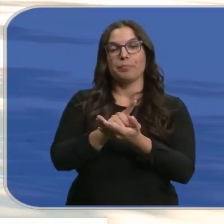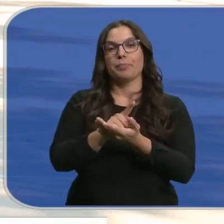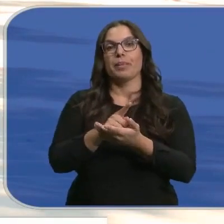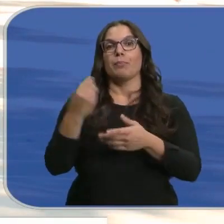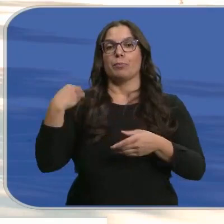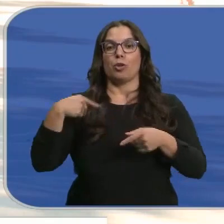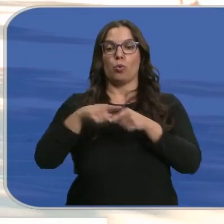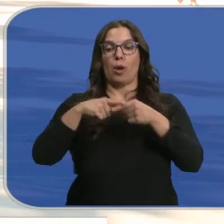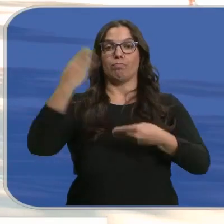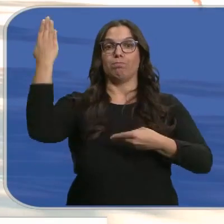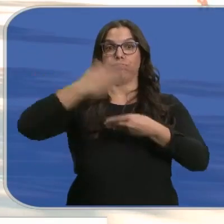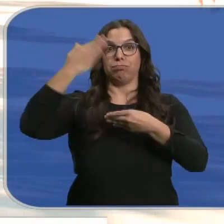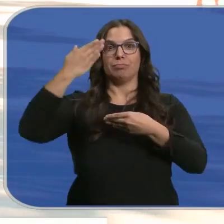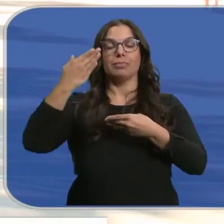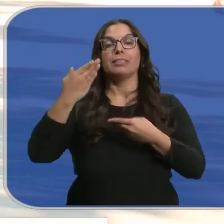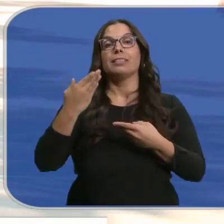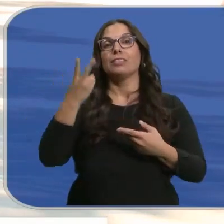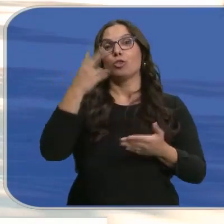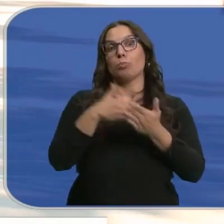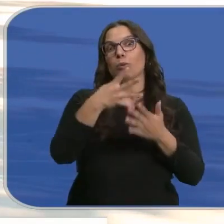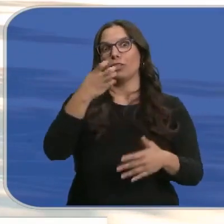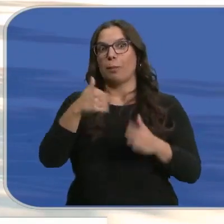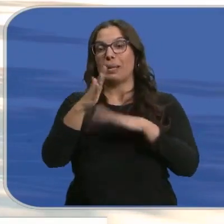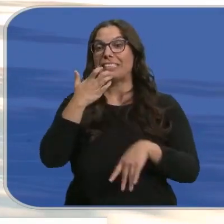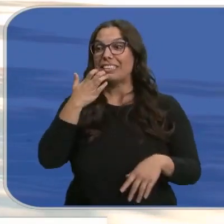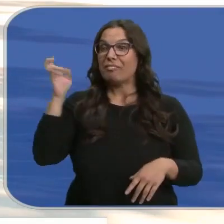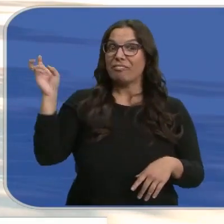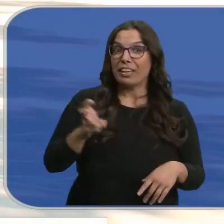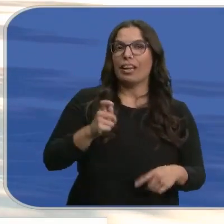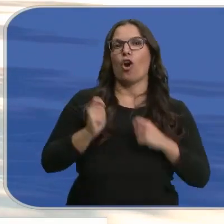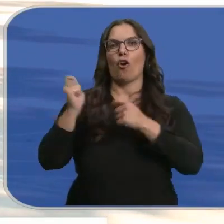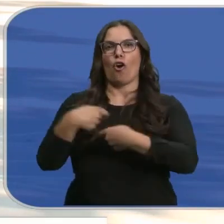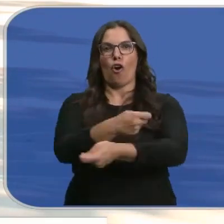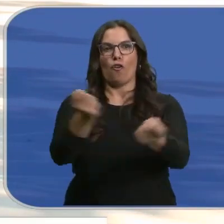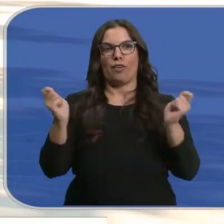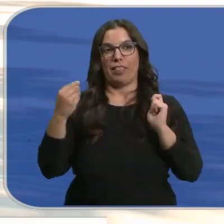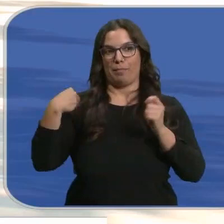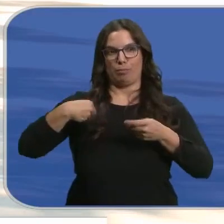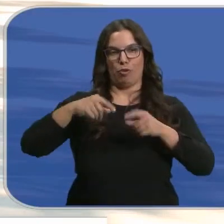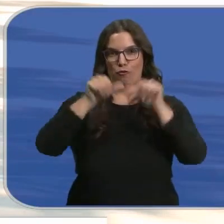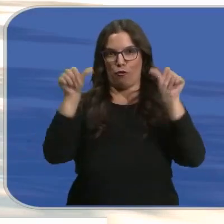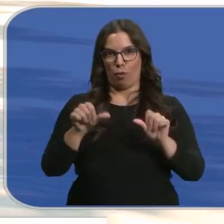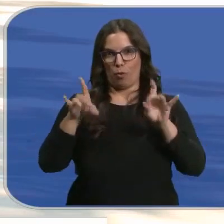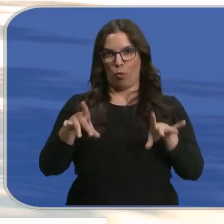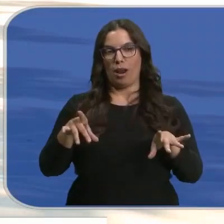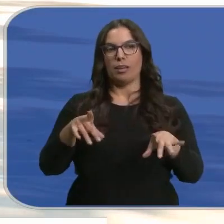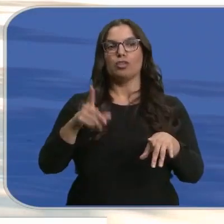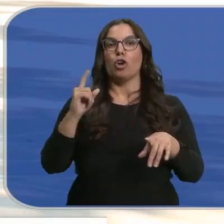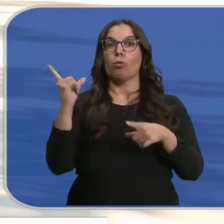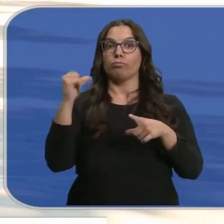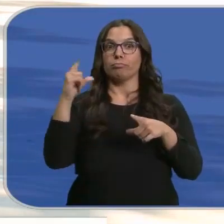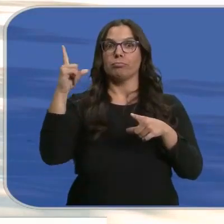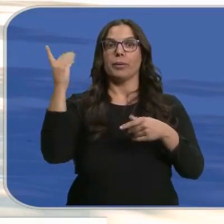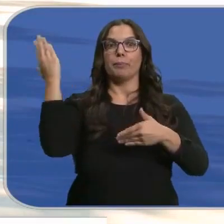unas 2.400 claquetas... ...así que a todo el que se quiera acercar... ...se le ofrecerá una claqueta de cine clásica como esta... ...y bastará con hacer este